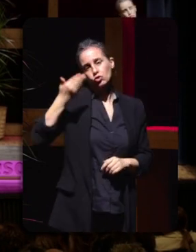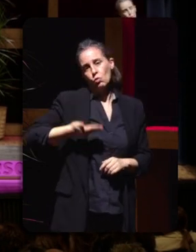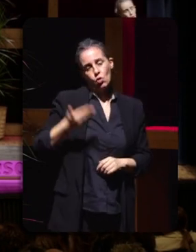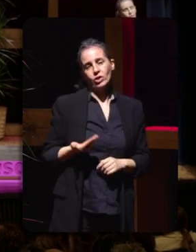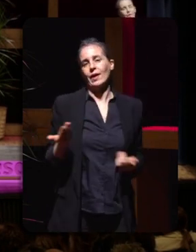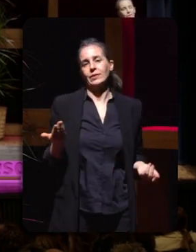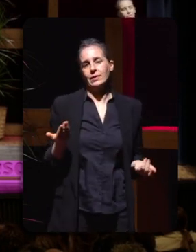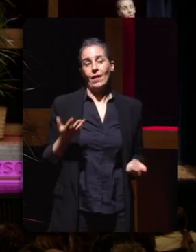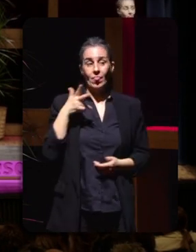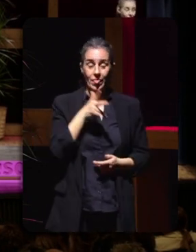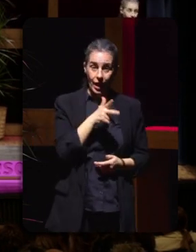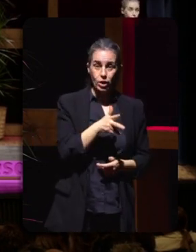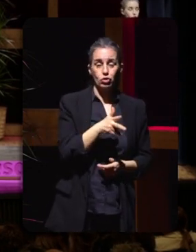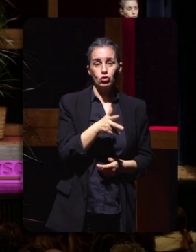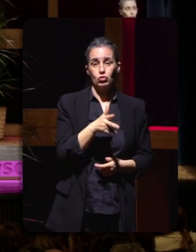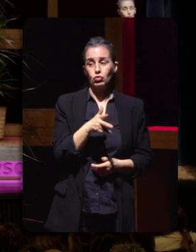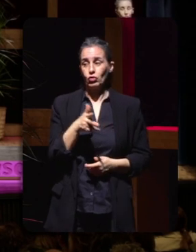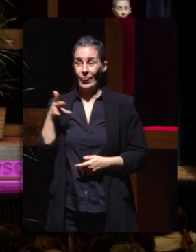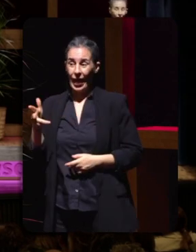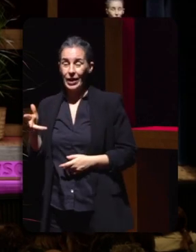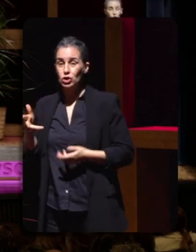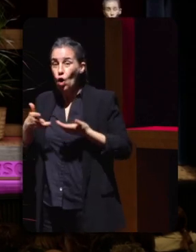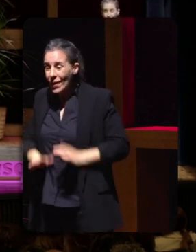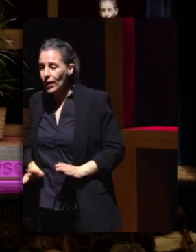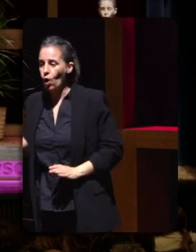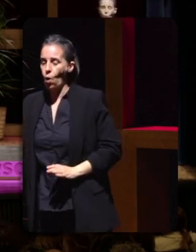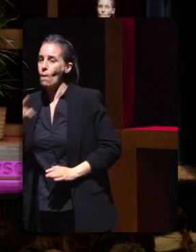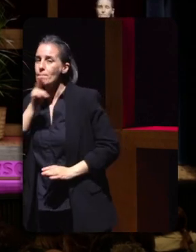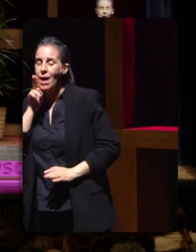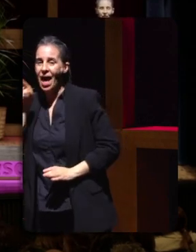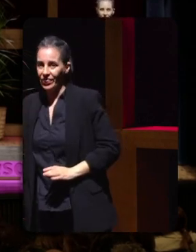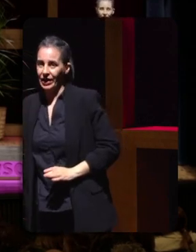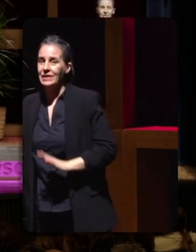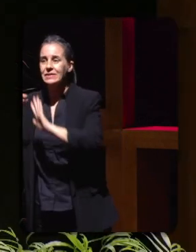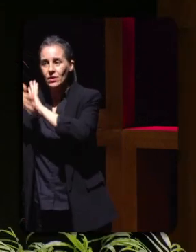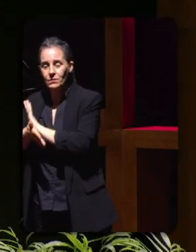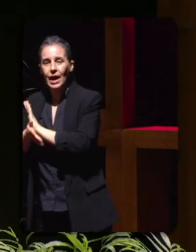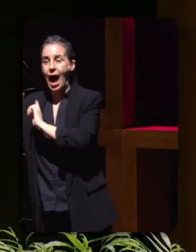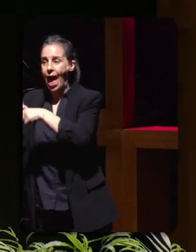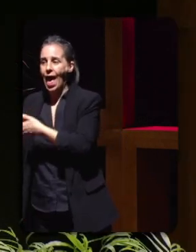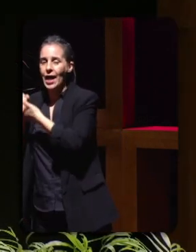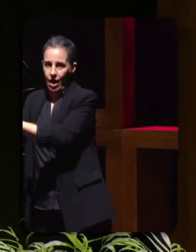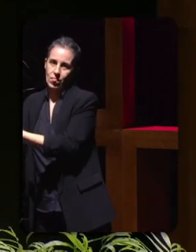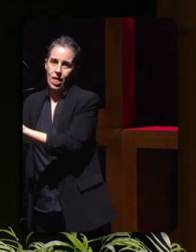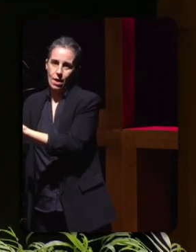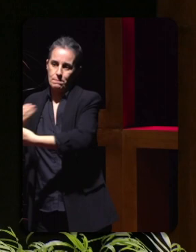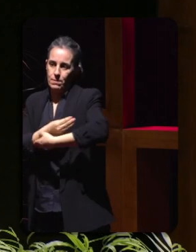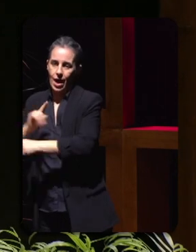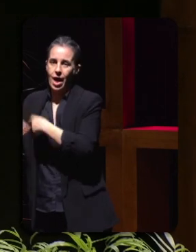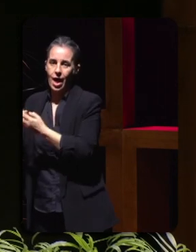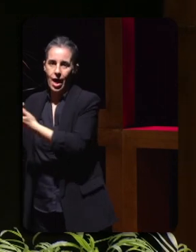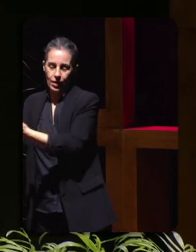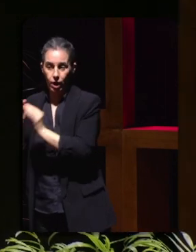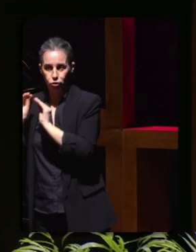el derecho de ser hijo de la madre que te parió significa cosas muy gordas Como por ejemplo queredas todo lo que fuera de ella pero bueno este problema no Lo tendríamos